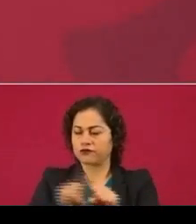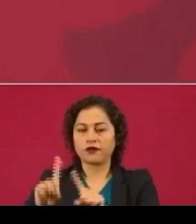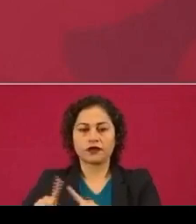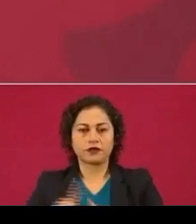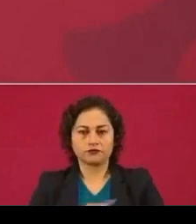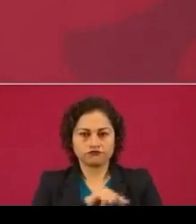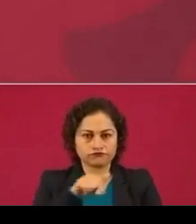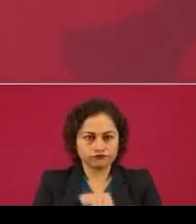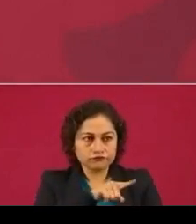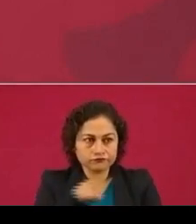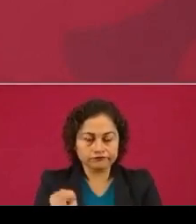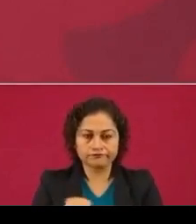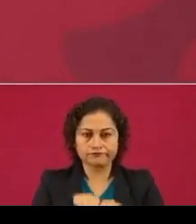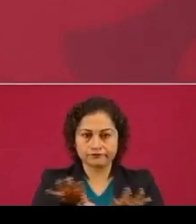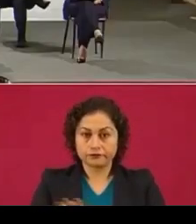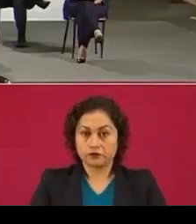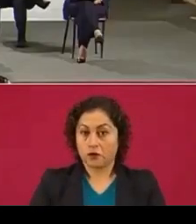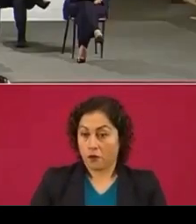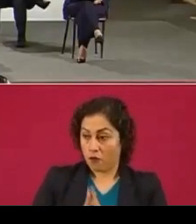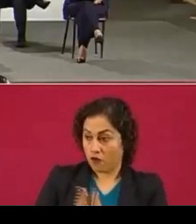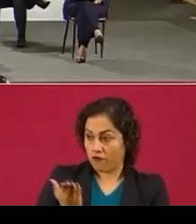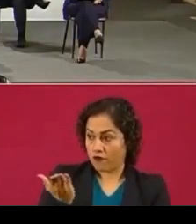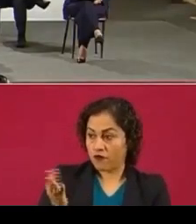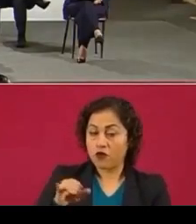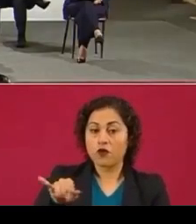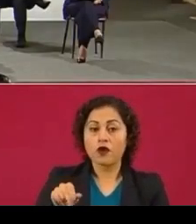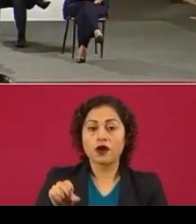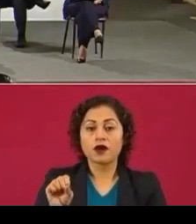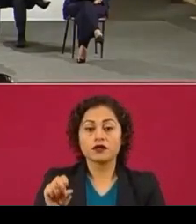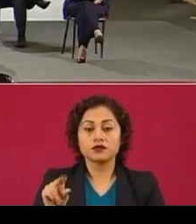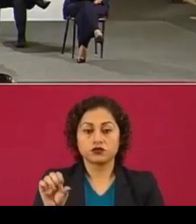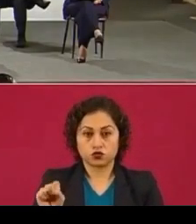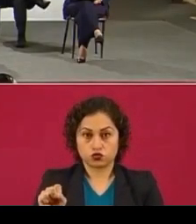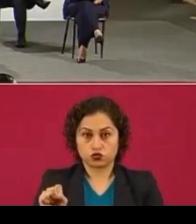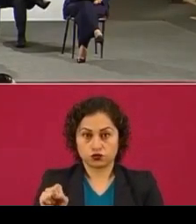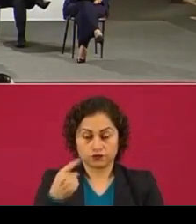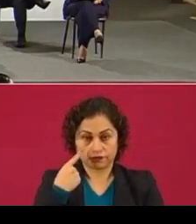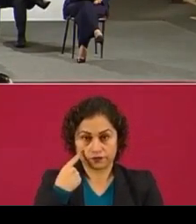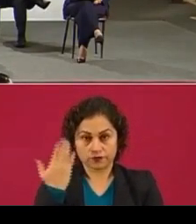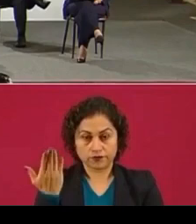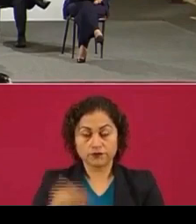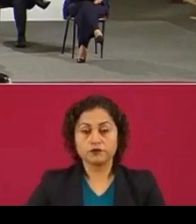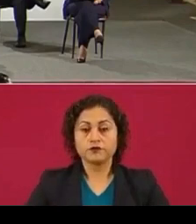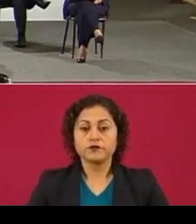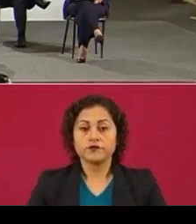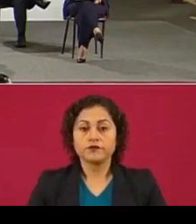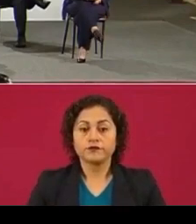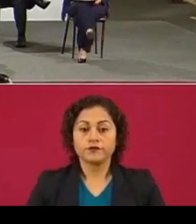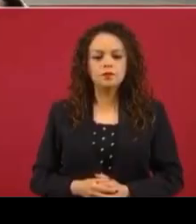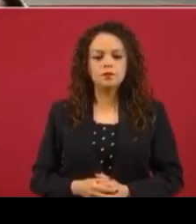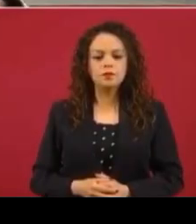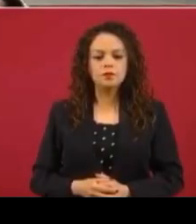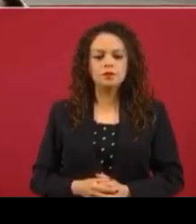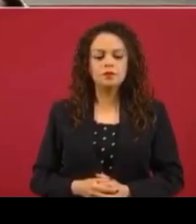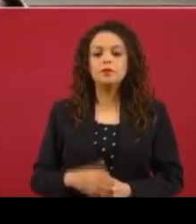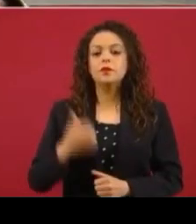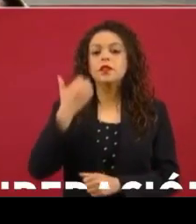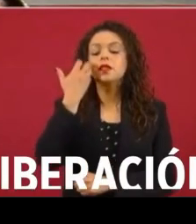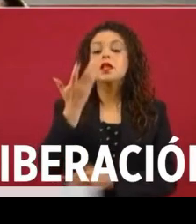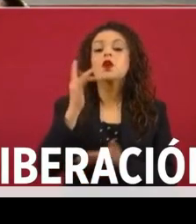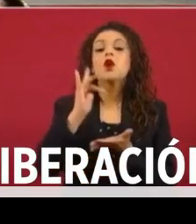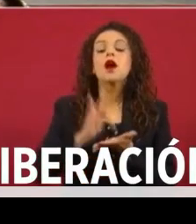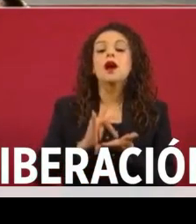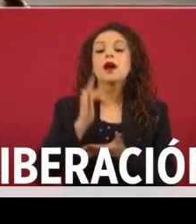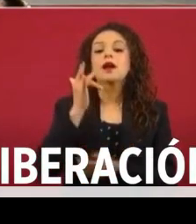pedimos a Jesús que nos dé a conocer las cartas. Quiero agradecer